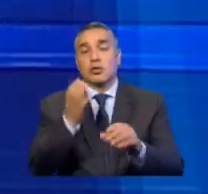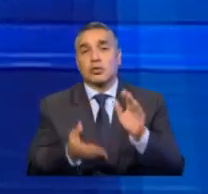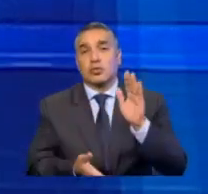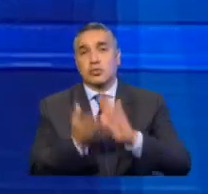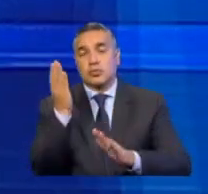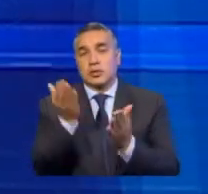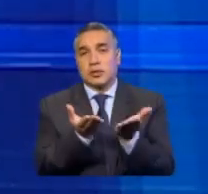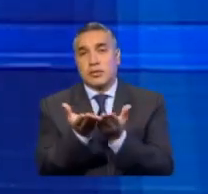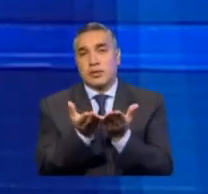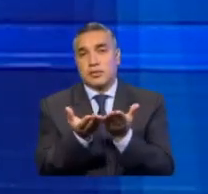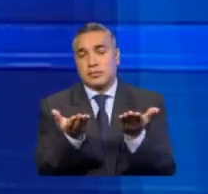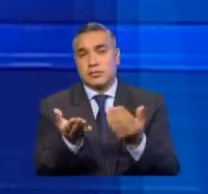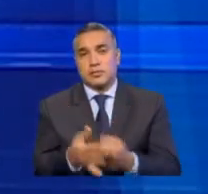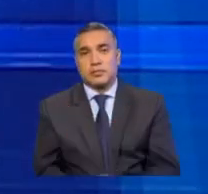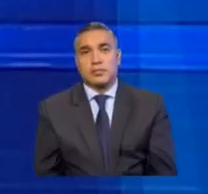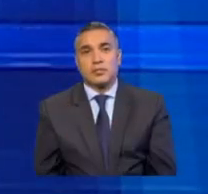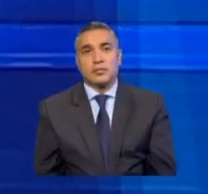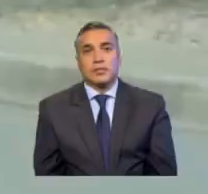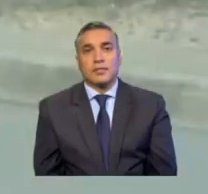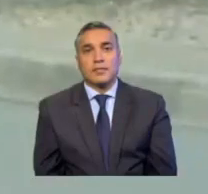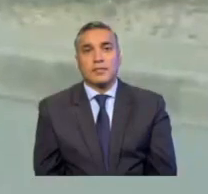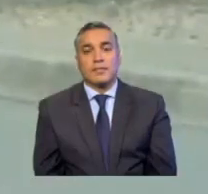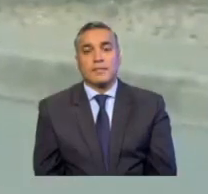servicio urbano.